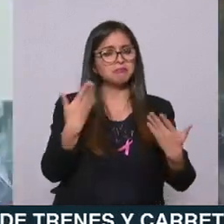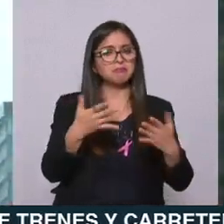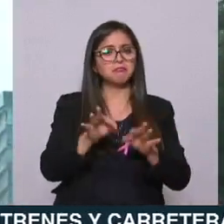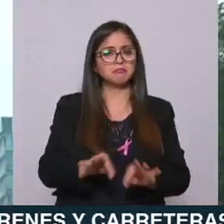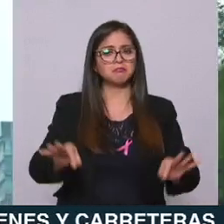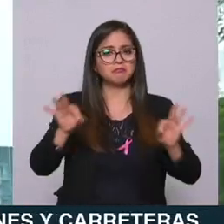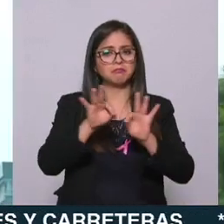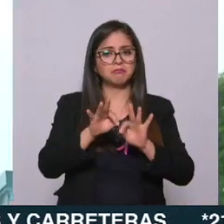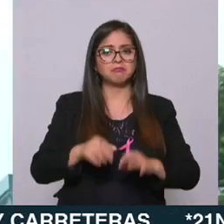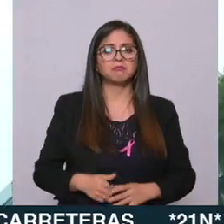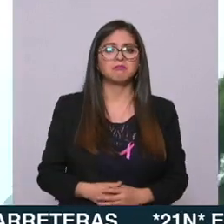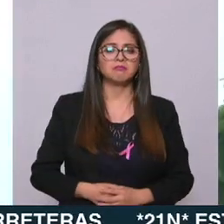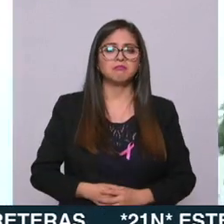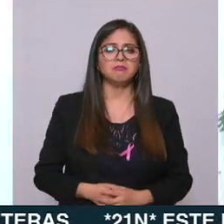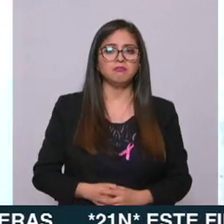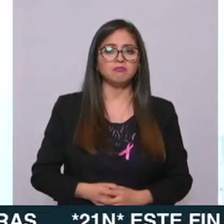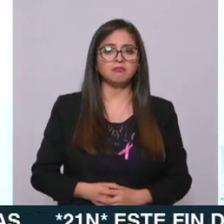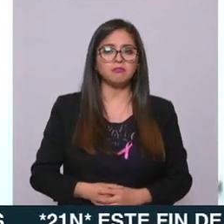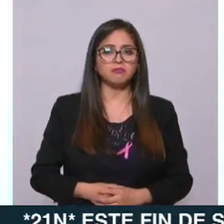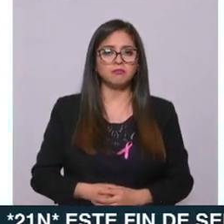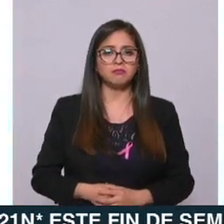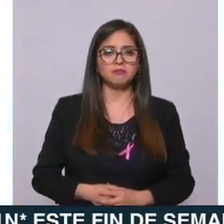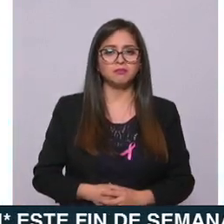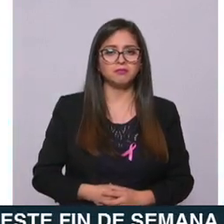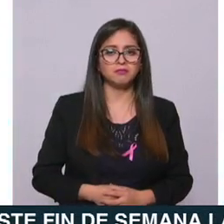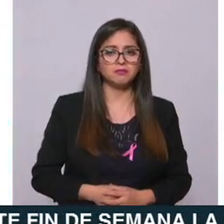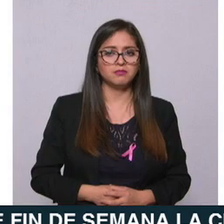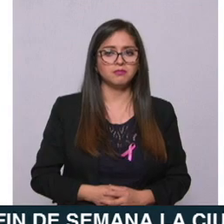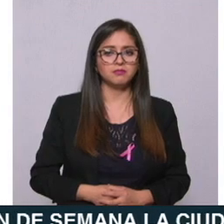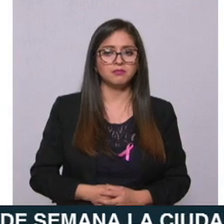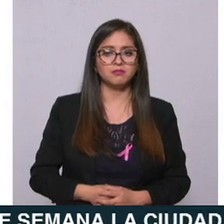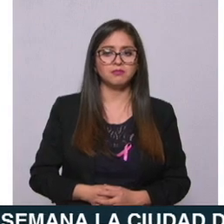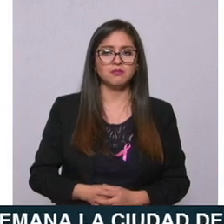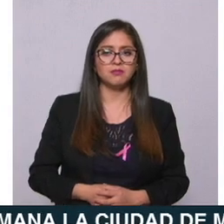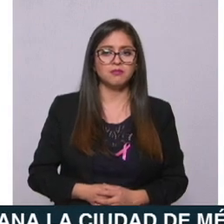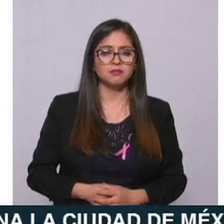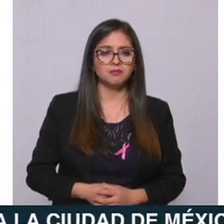importante. Con imágenes de Joel Arias, Iraíz Morquecho, 21 Noticias.